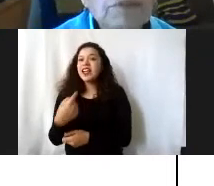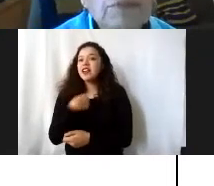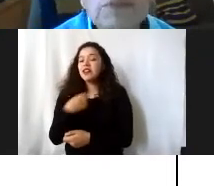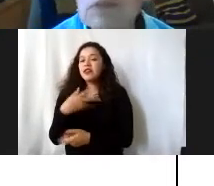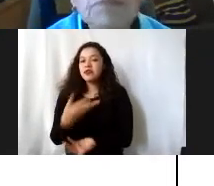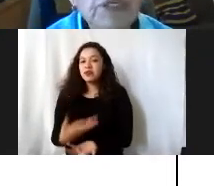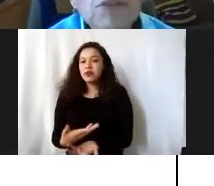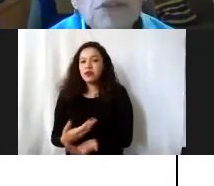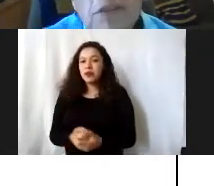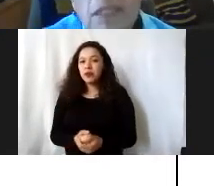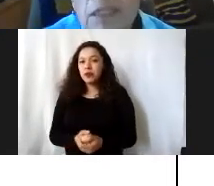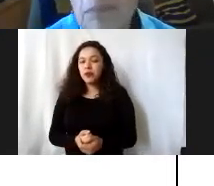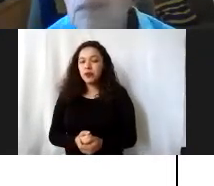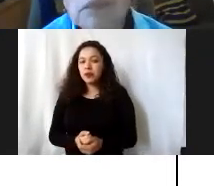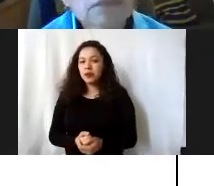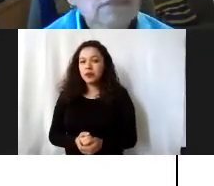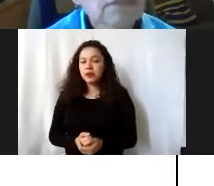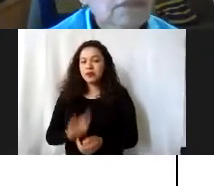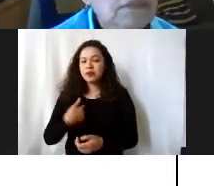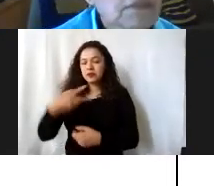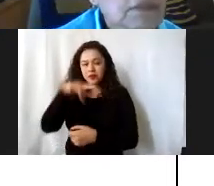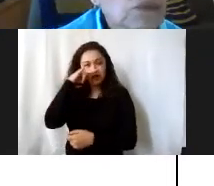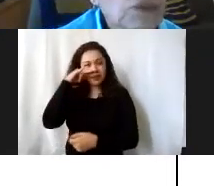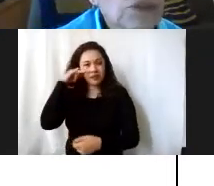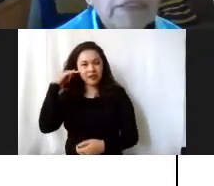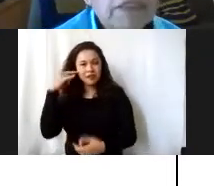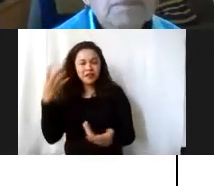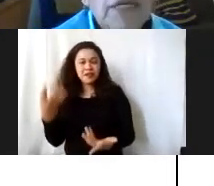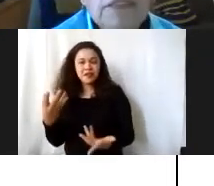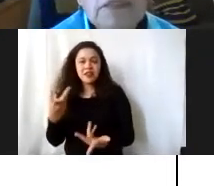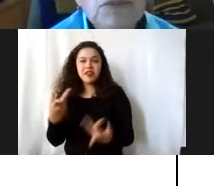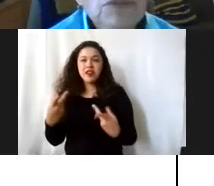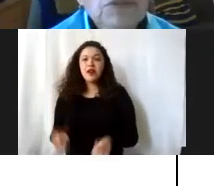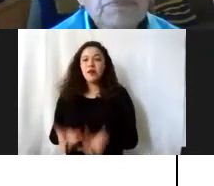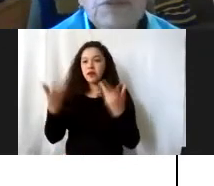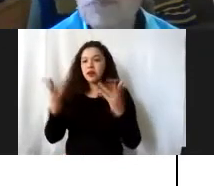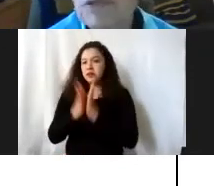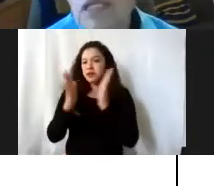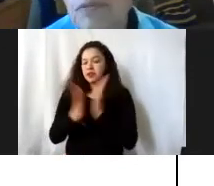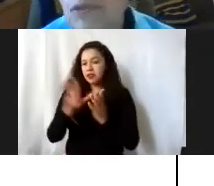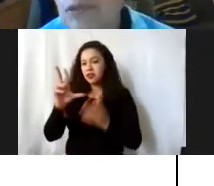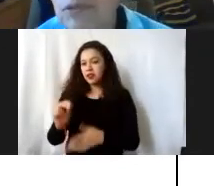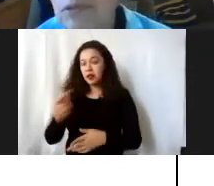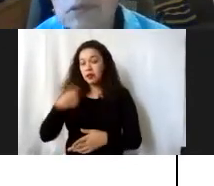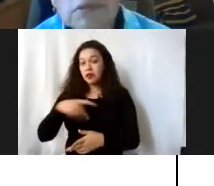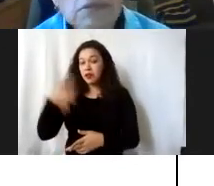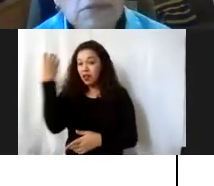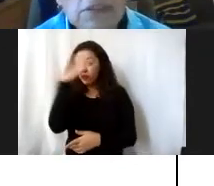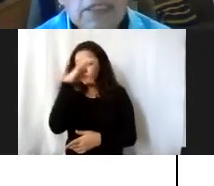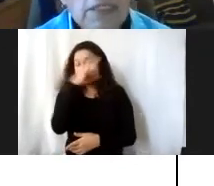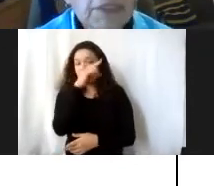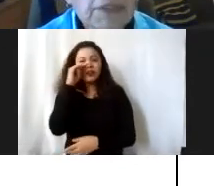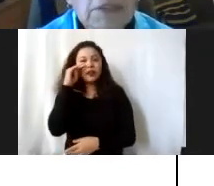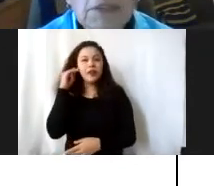los veo nada más cuántos participantes y todo eso, pero no veo las fotos.